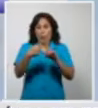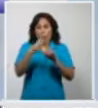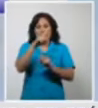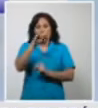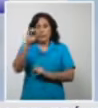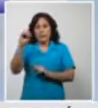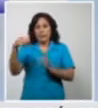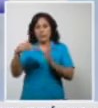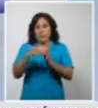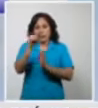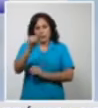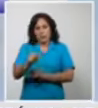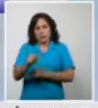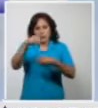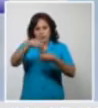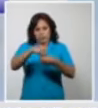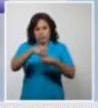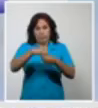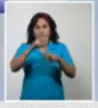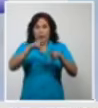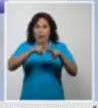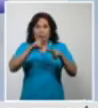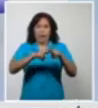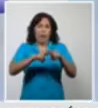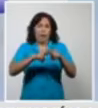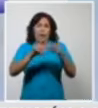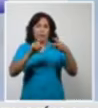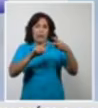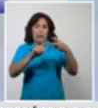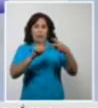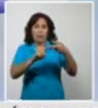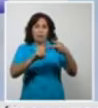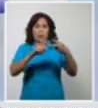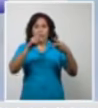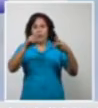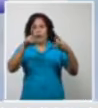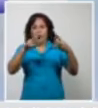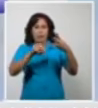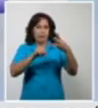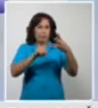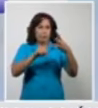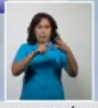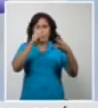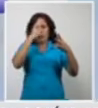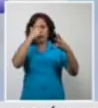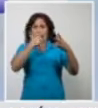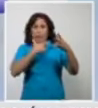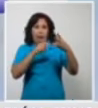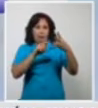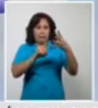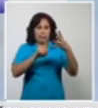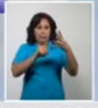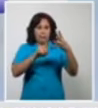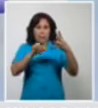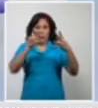Habana 39,5, Villa Clara 27, Ciego de Ávila